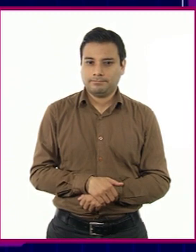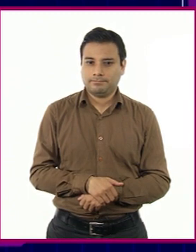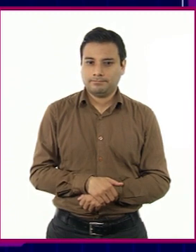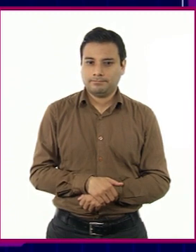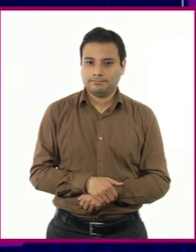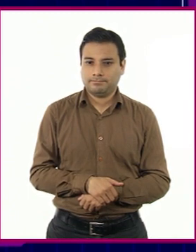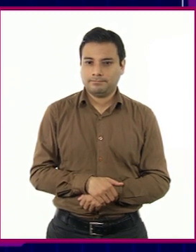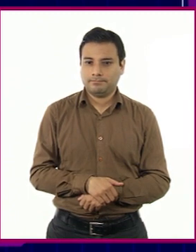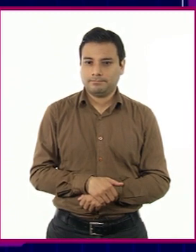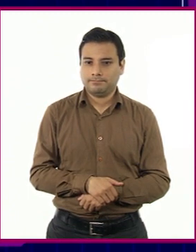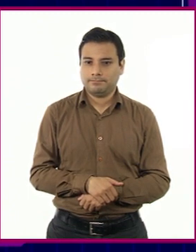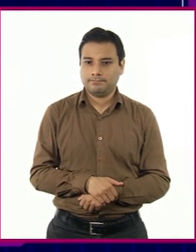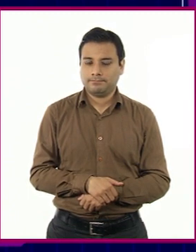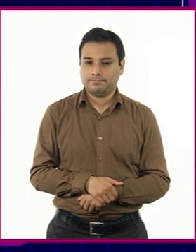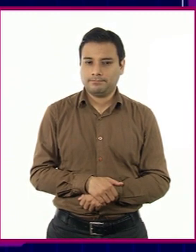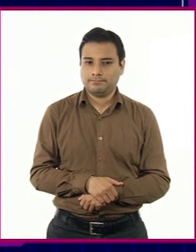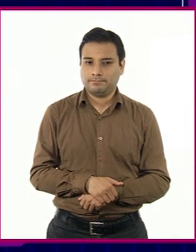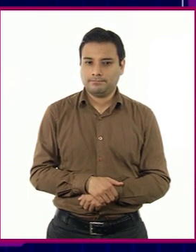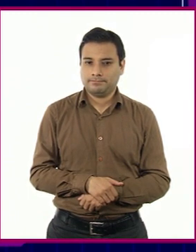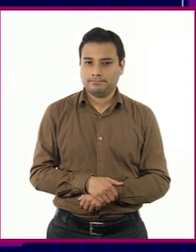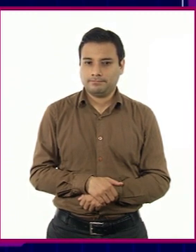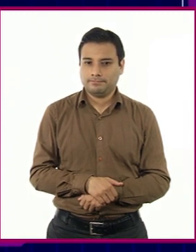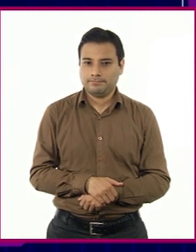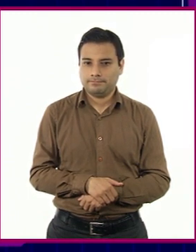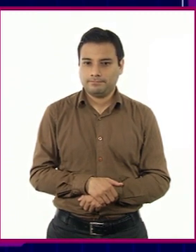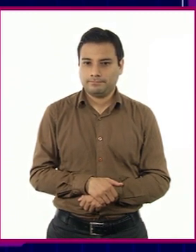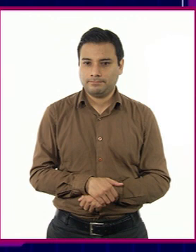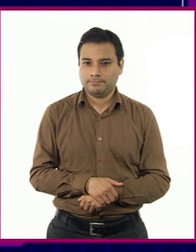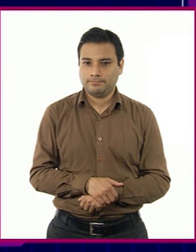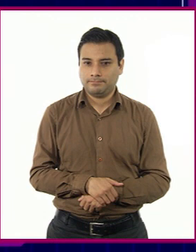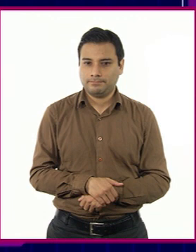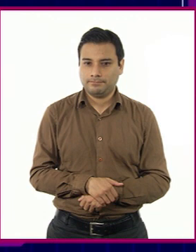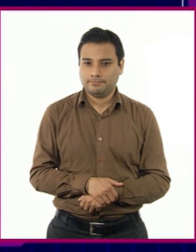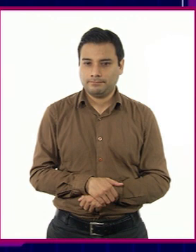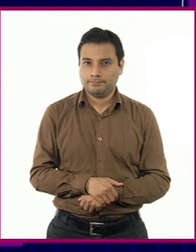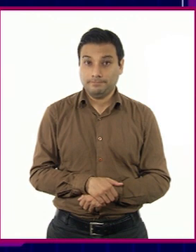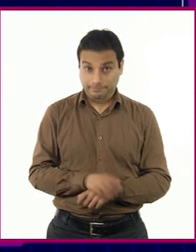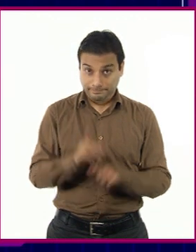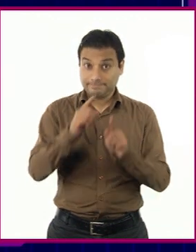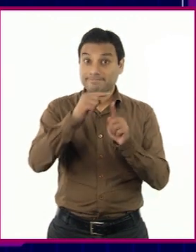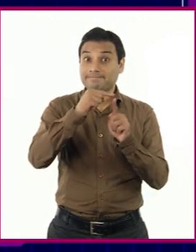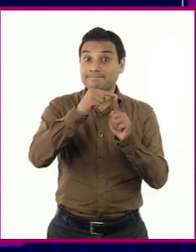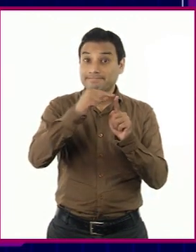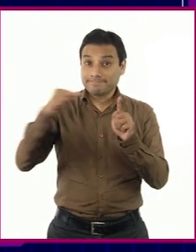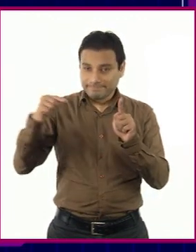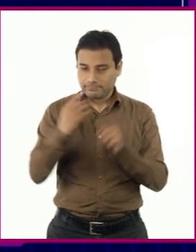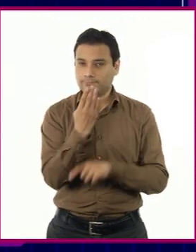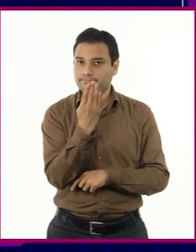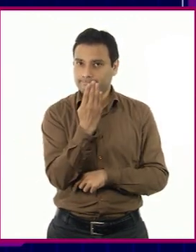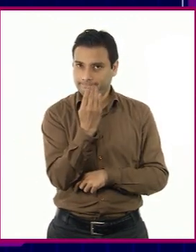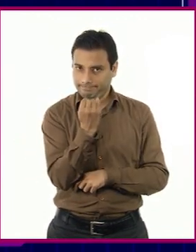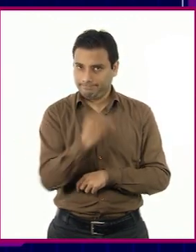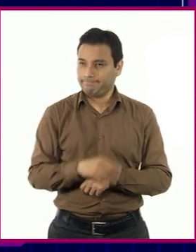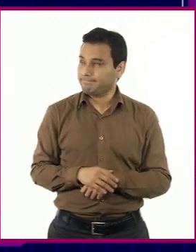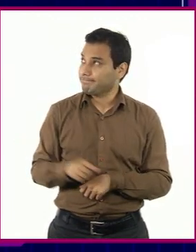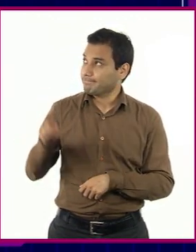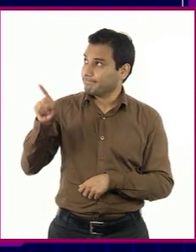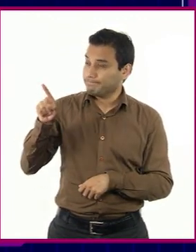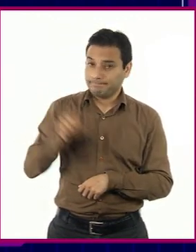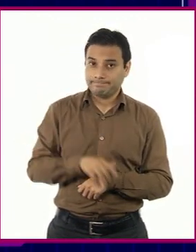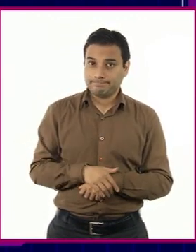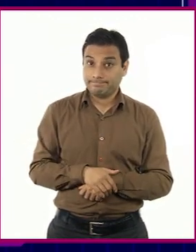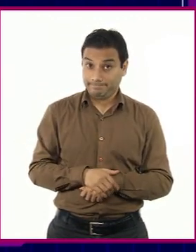millones más 2.5 millones más 2.5 millones, todo entre 9, que es el total de